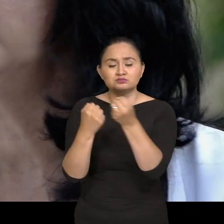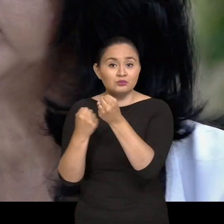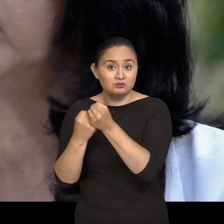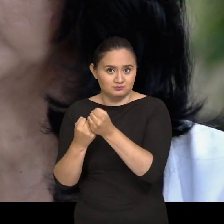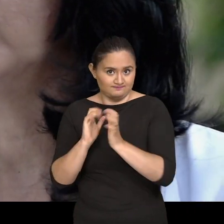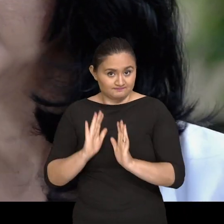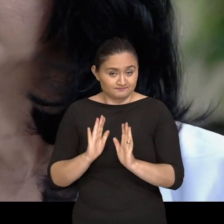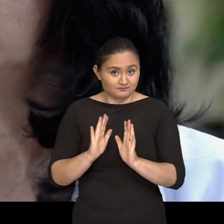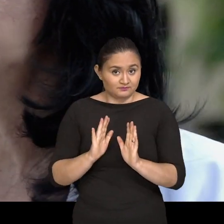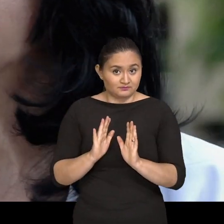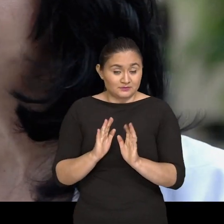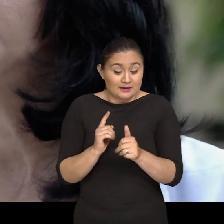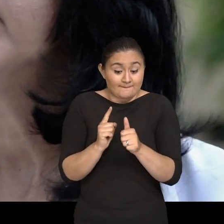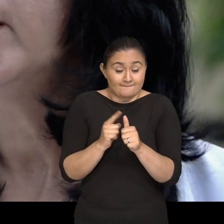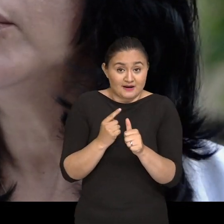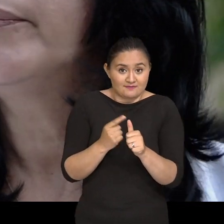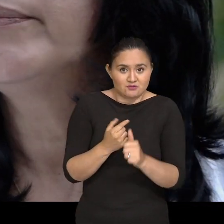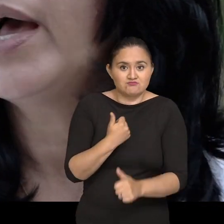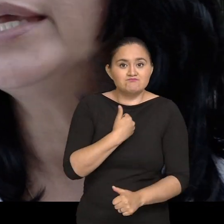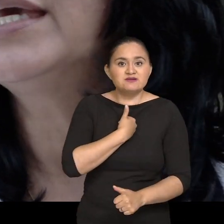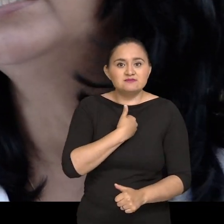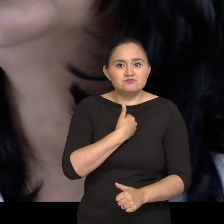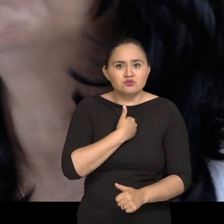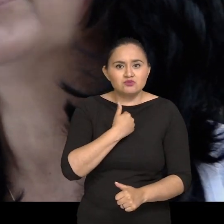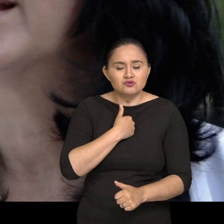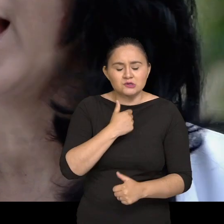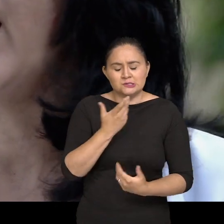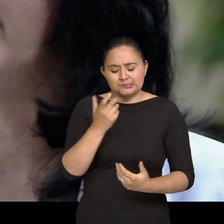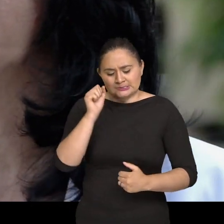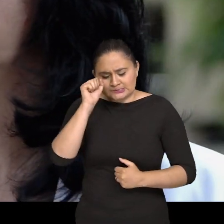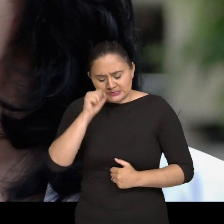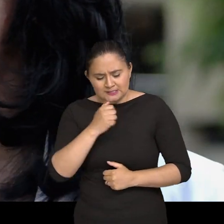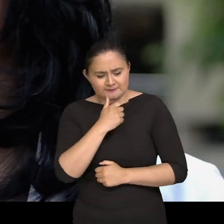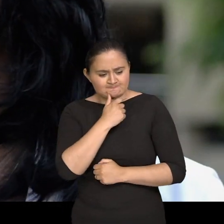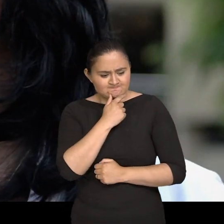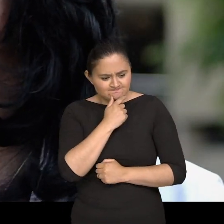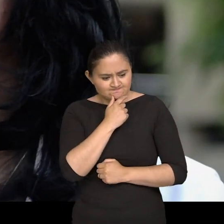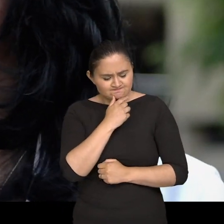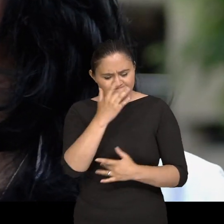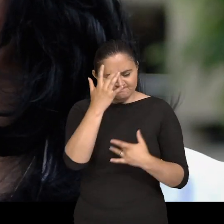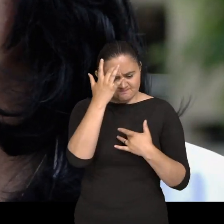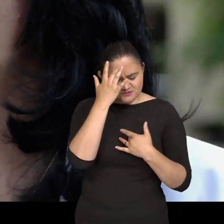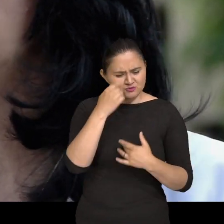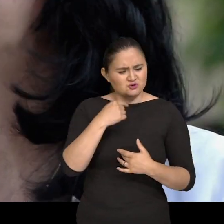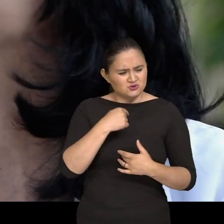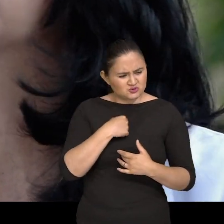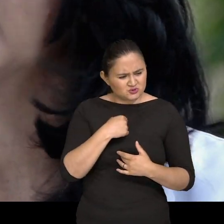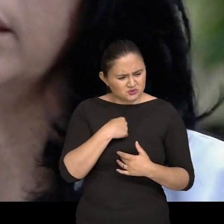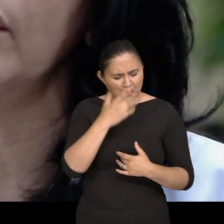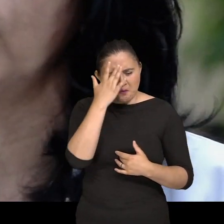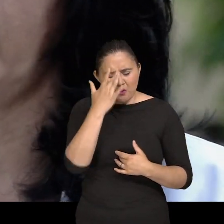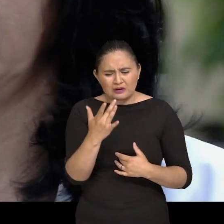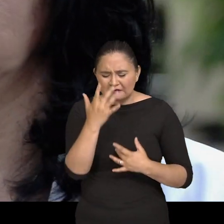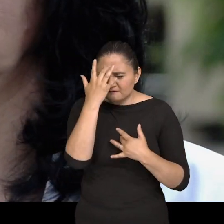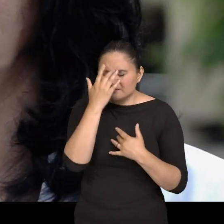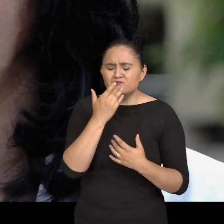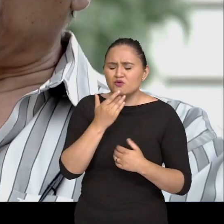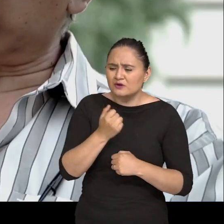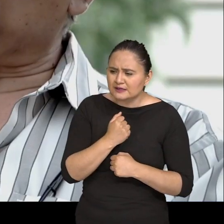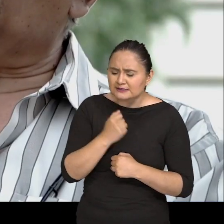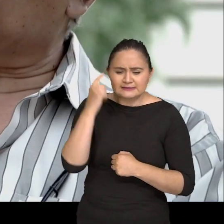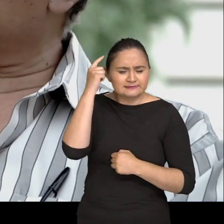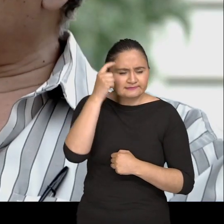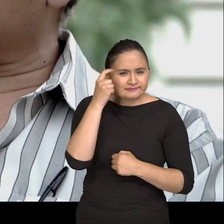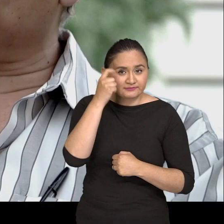profesional de nutrición sino que primero hay que identificar tiene que haber una identidad el porqué llegó a esto